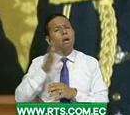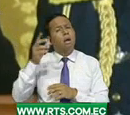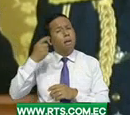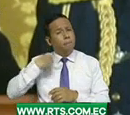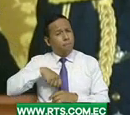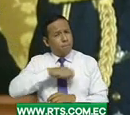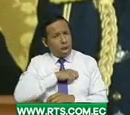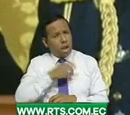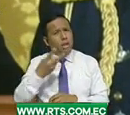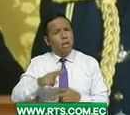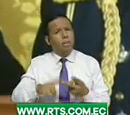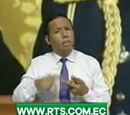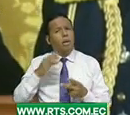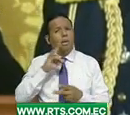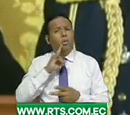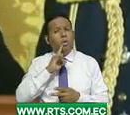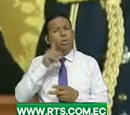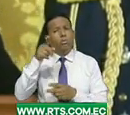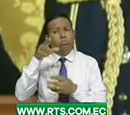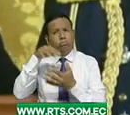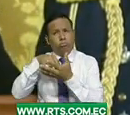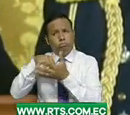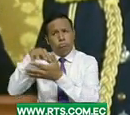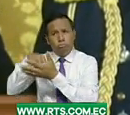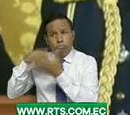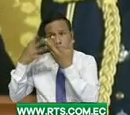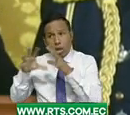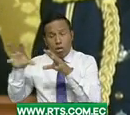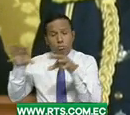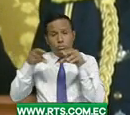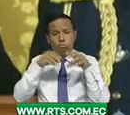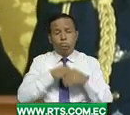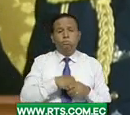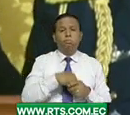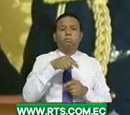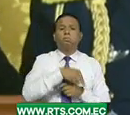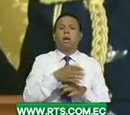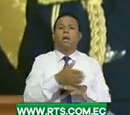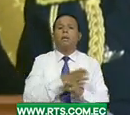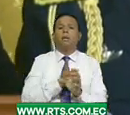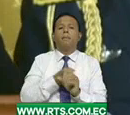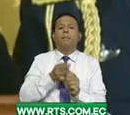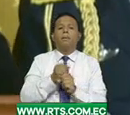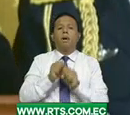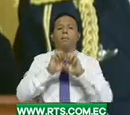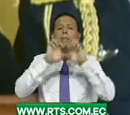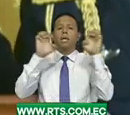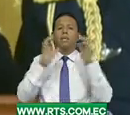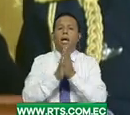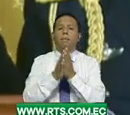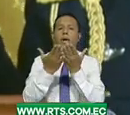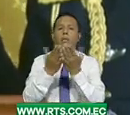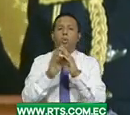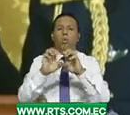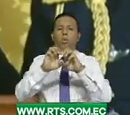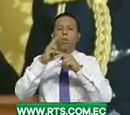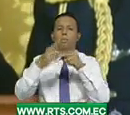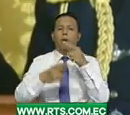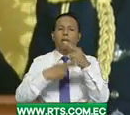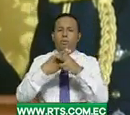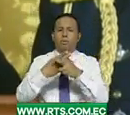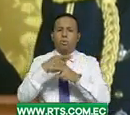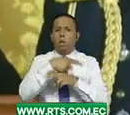Estados Unidos. Ha sido editorialista en Diario El Universo, dirigente empresarial,